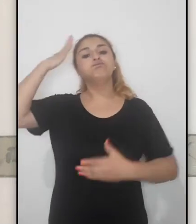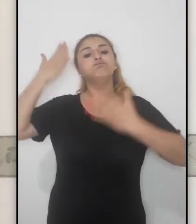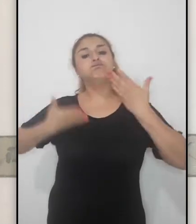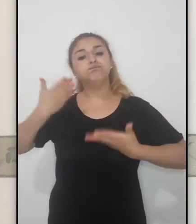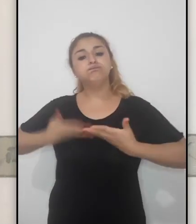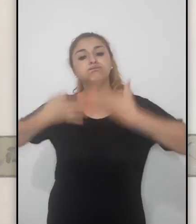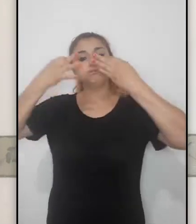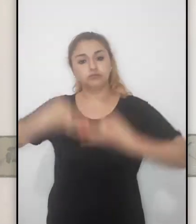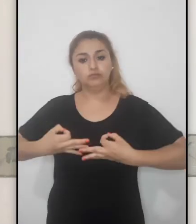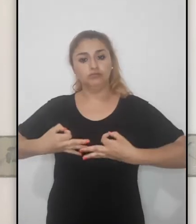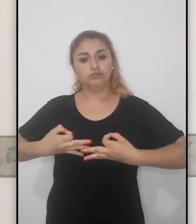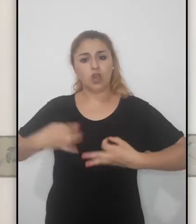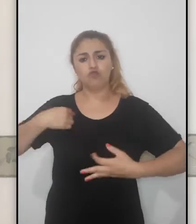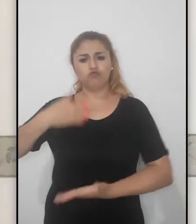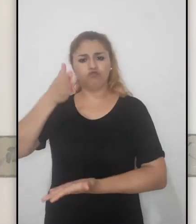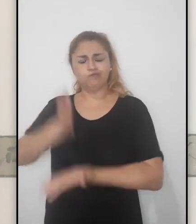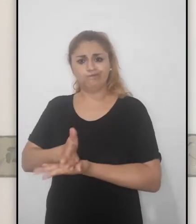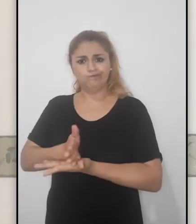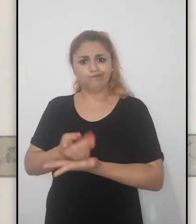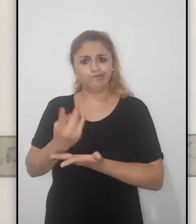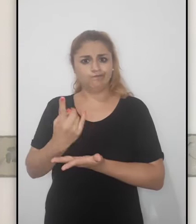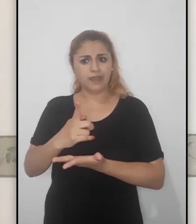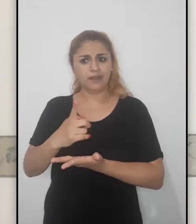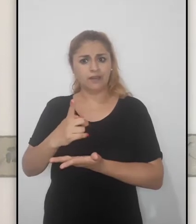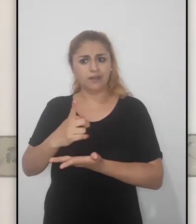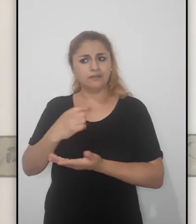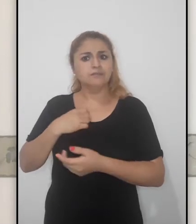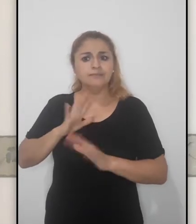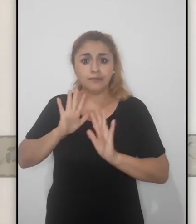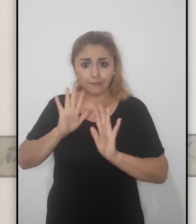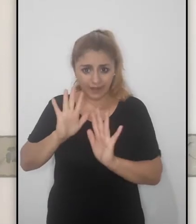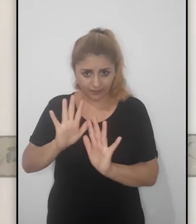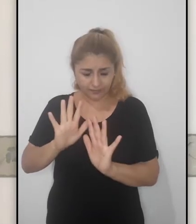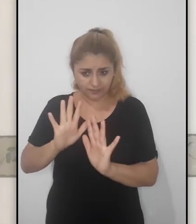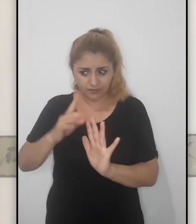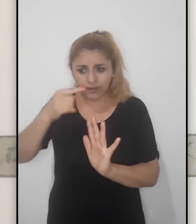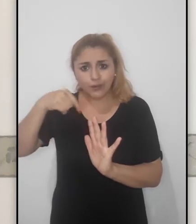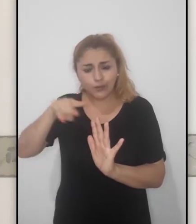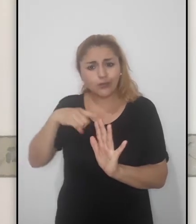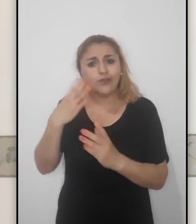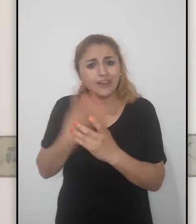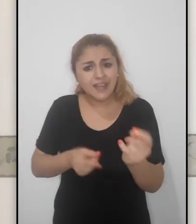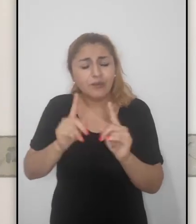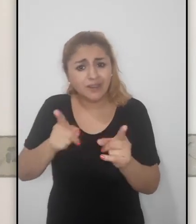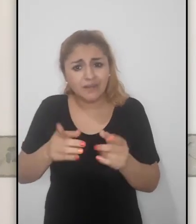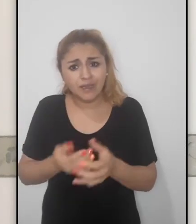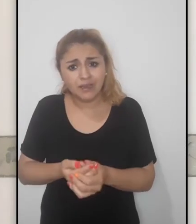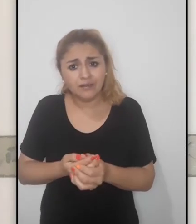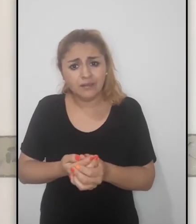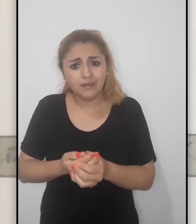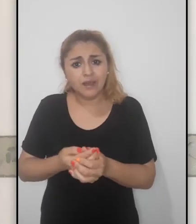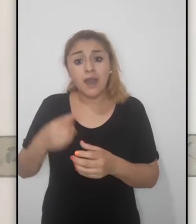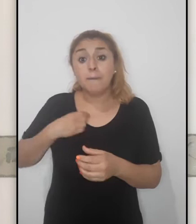como la hoja y nuestras maldades nos llevaron como viento en